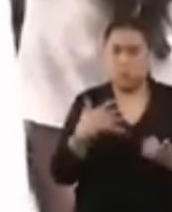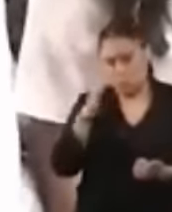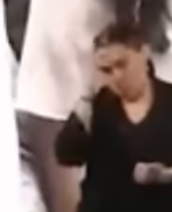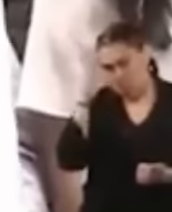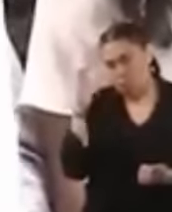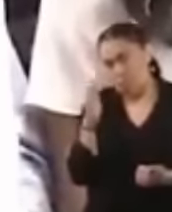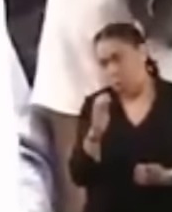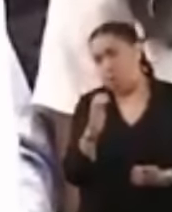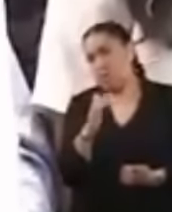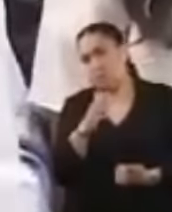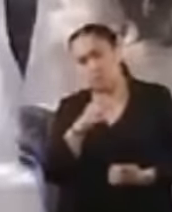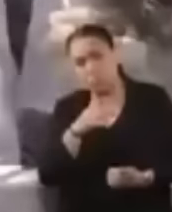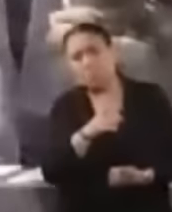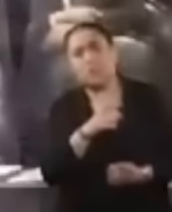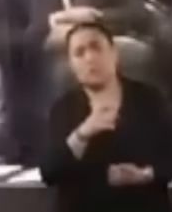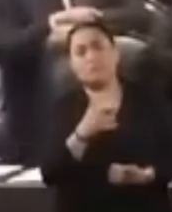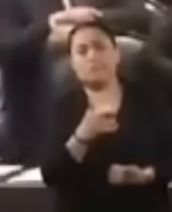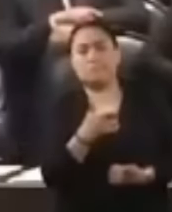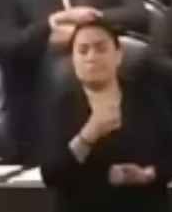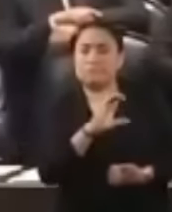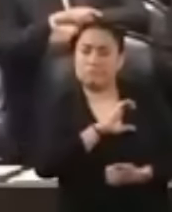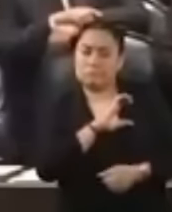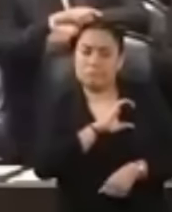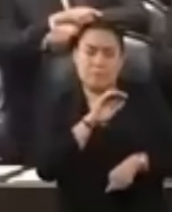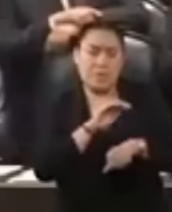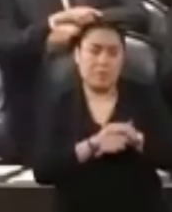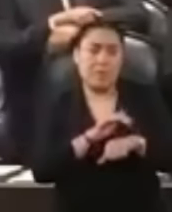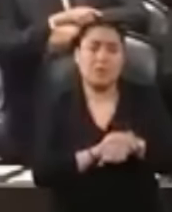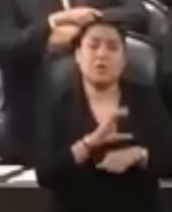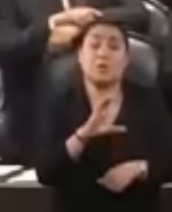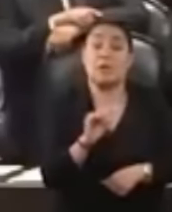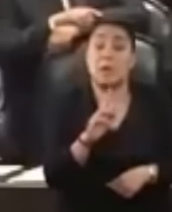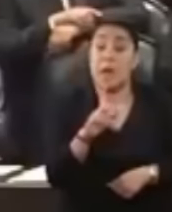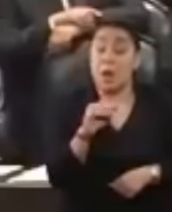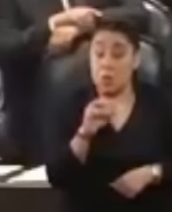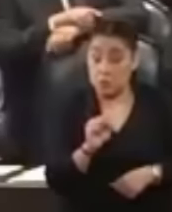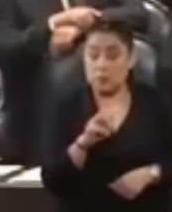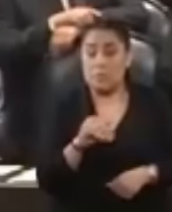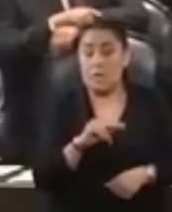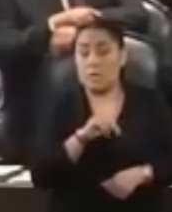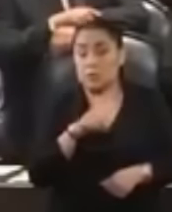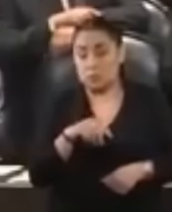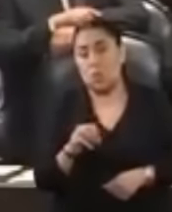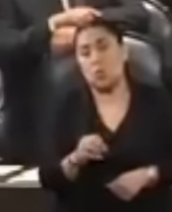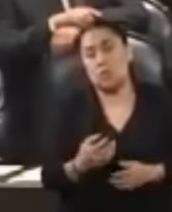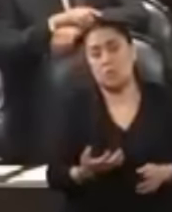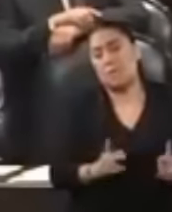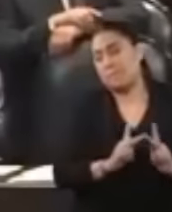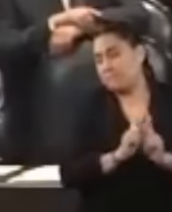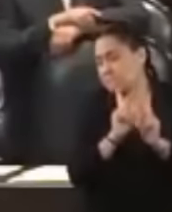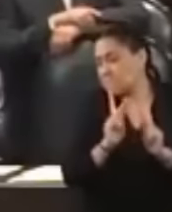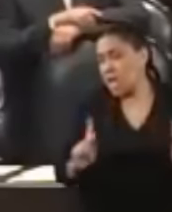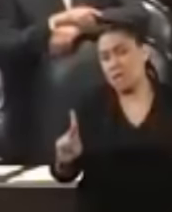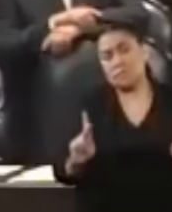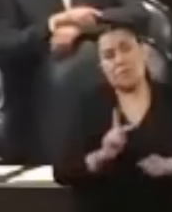a nuestro querido amigo Carlos Manso, les digo paz para todos, porque a él no le